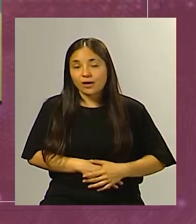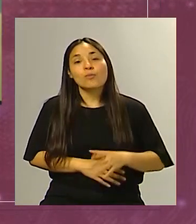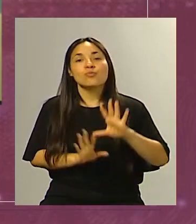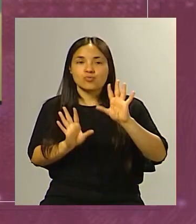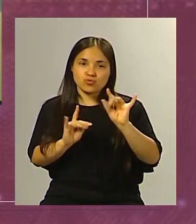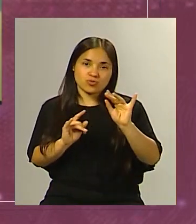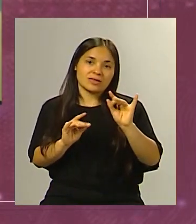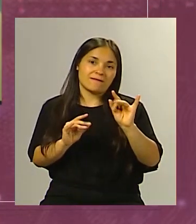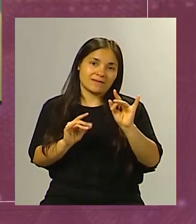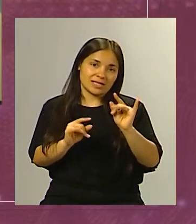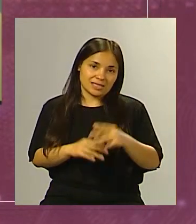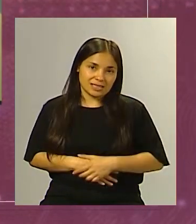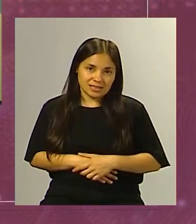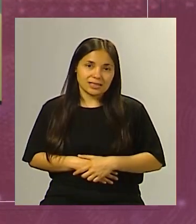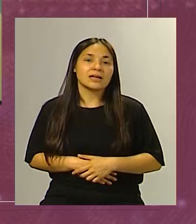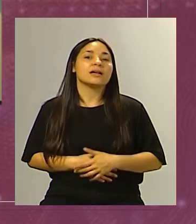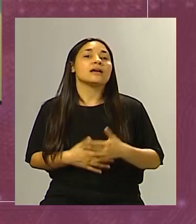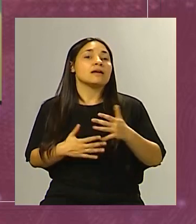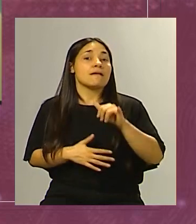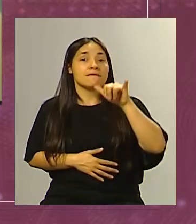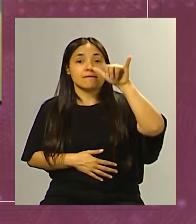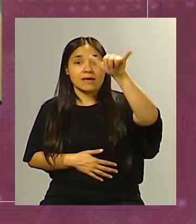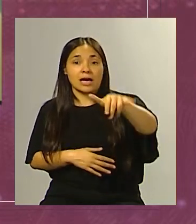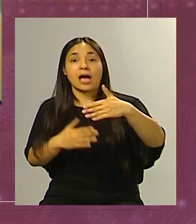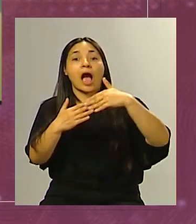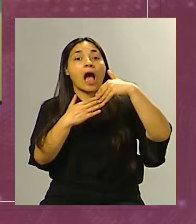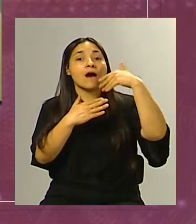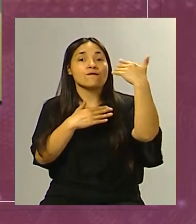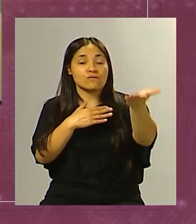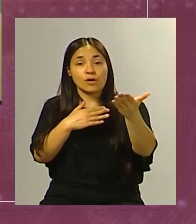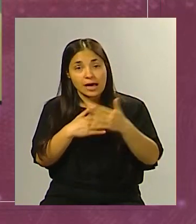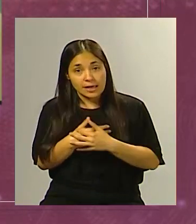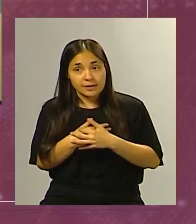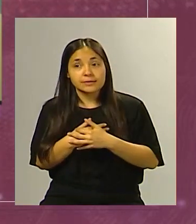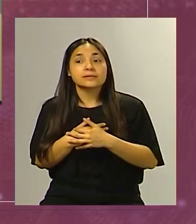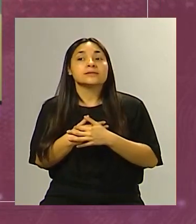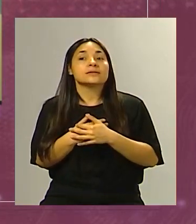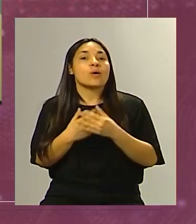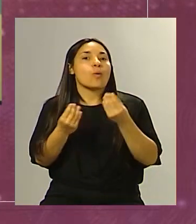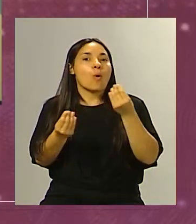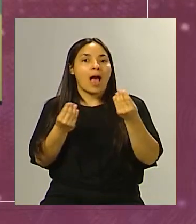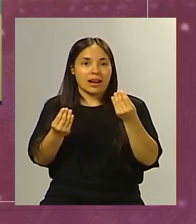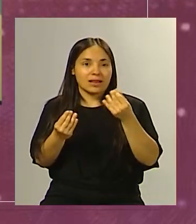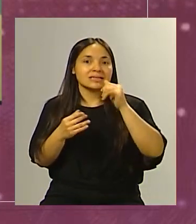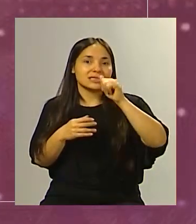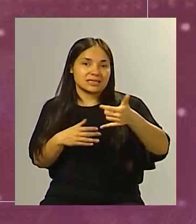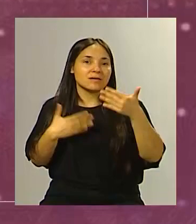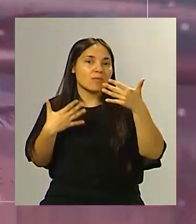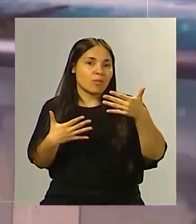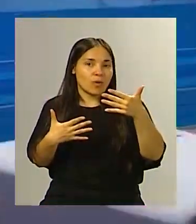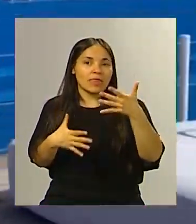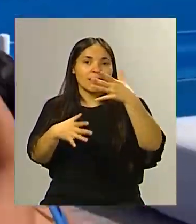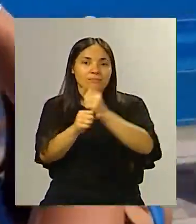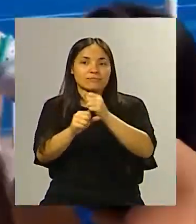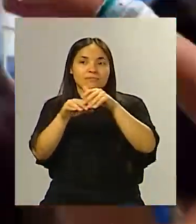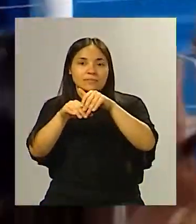difícil. Entonces los viajes al exterior, que han quedado fuertes, son los que podemos acceder en